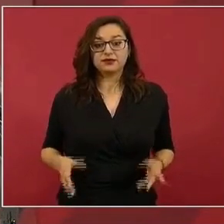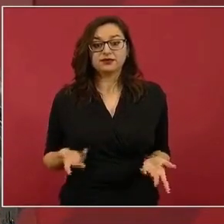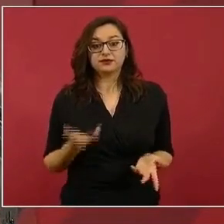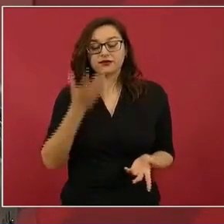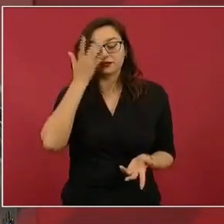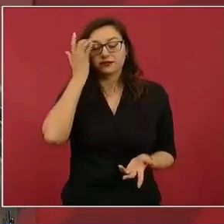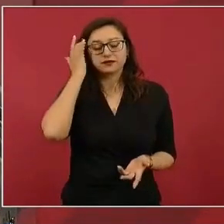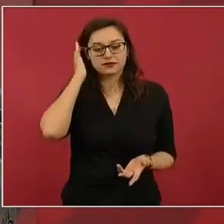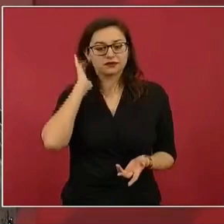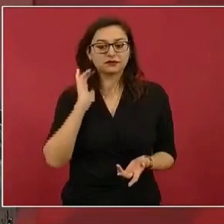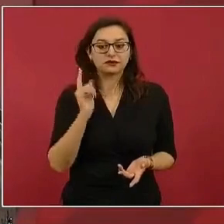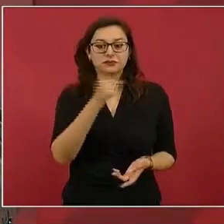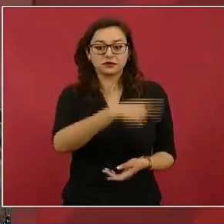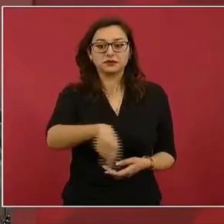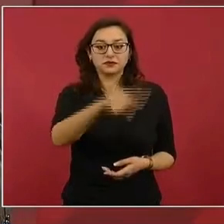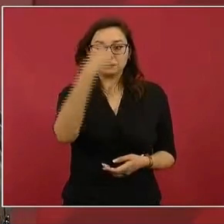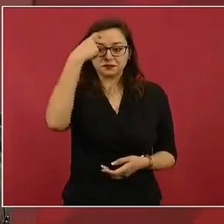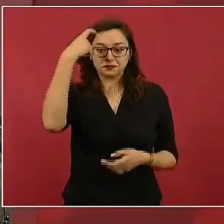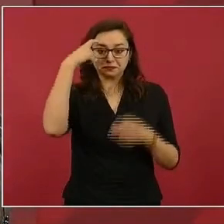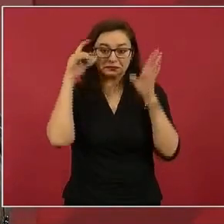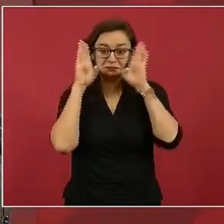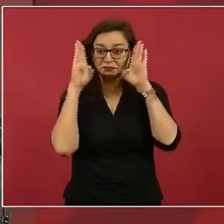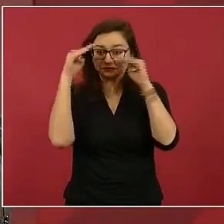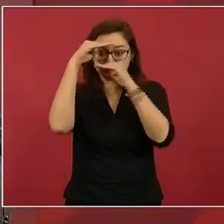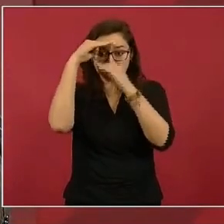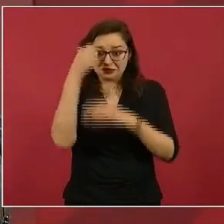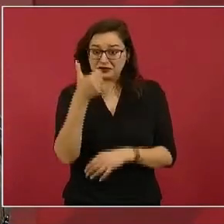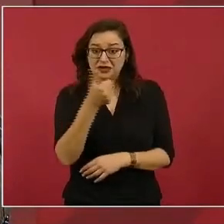Porque esa es la mentalidad conservadora.